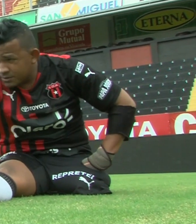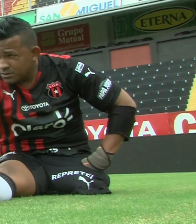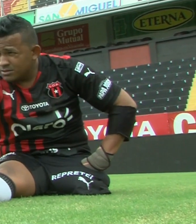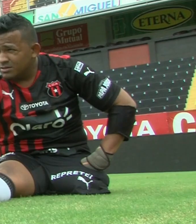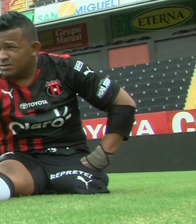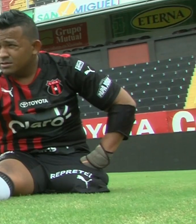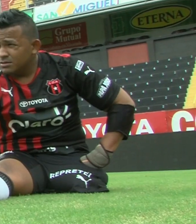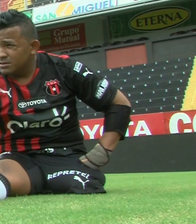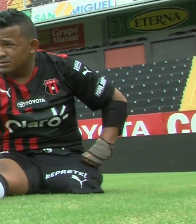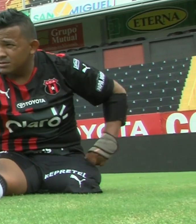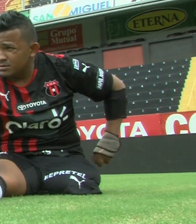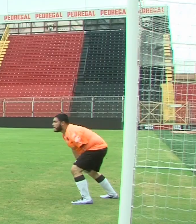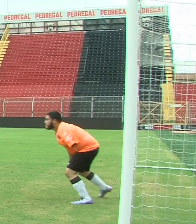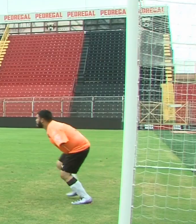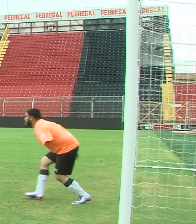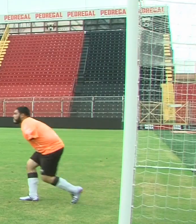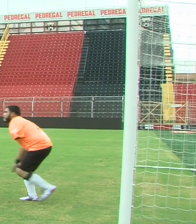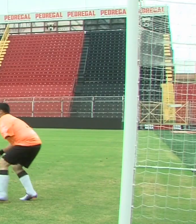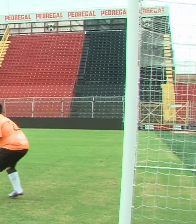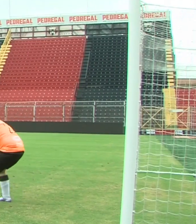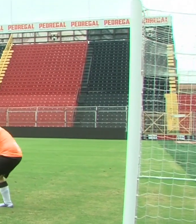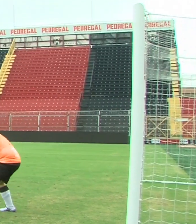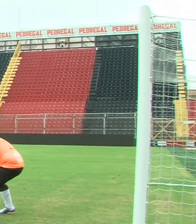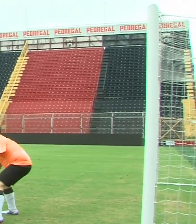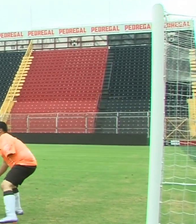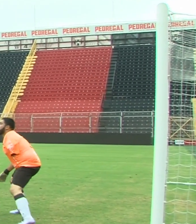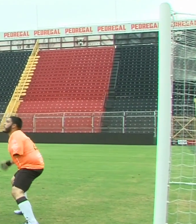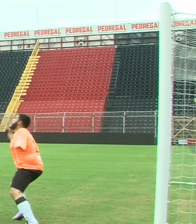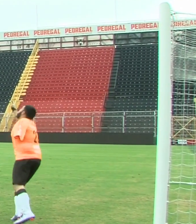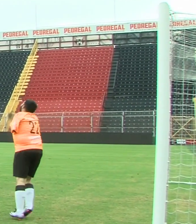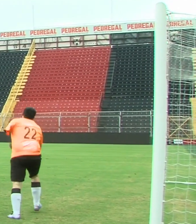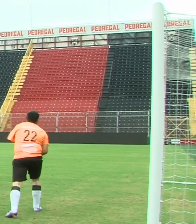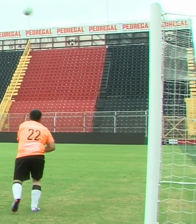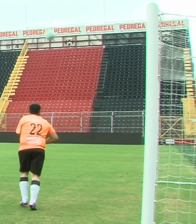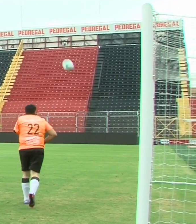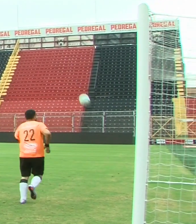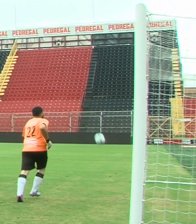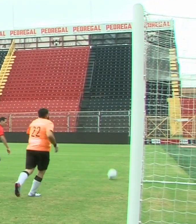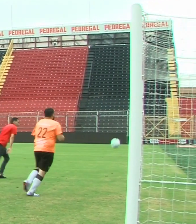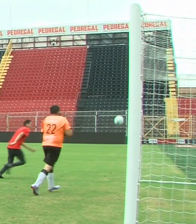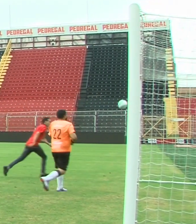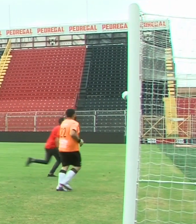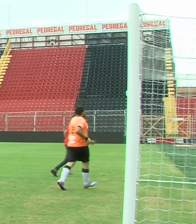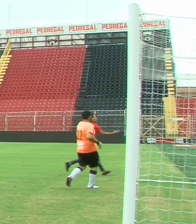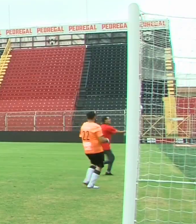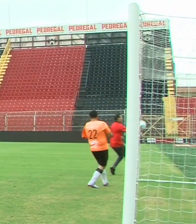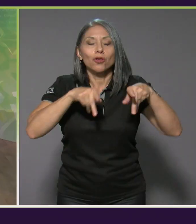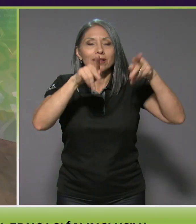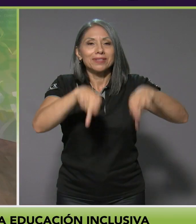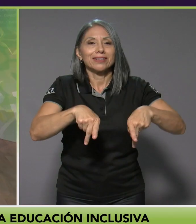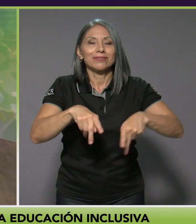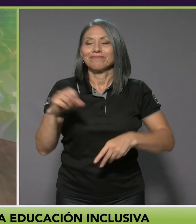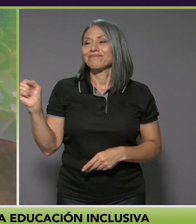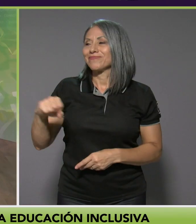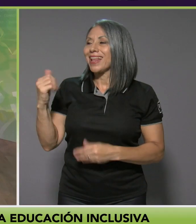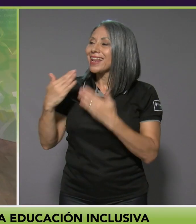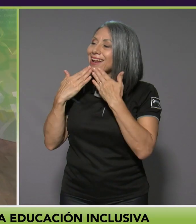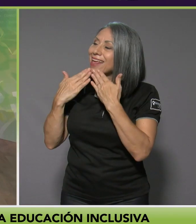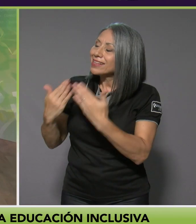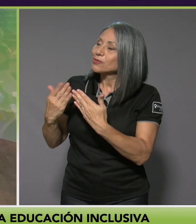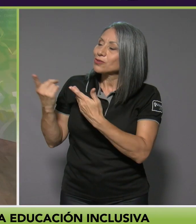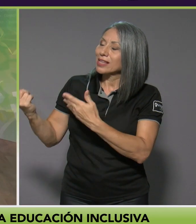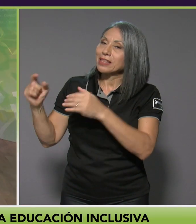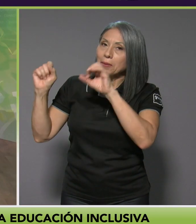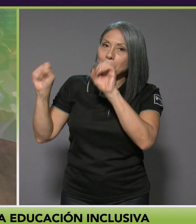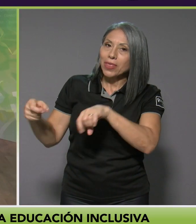vaya transformando la realidad de todas las personas. Así es, le agradezco muchísimo, doña Lady, que nos haya venido a contar un